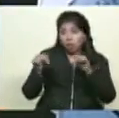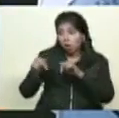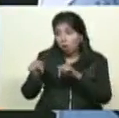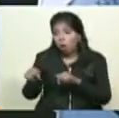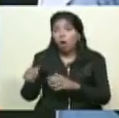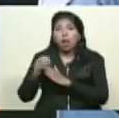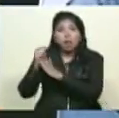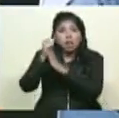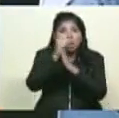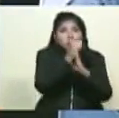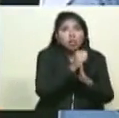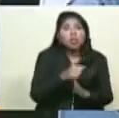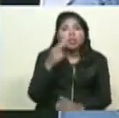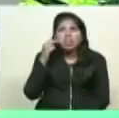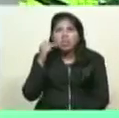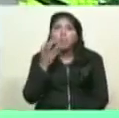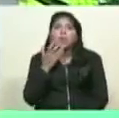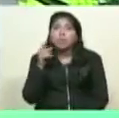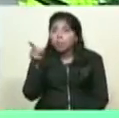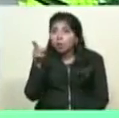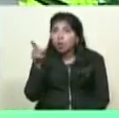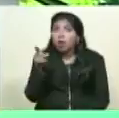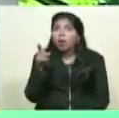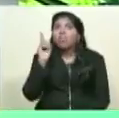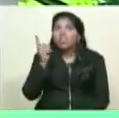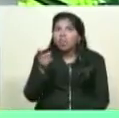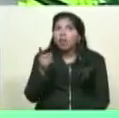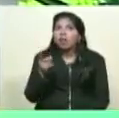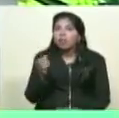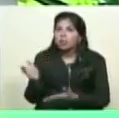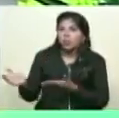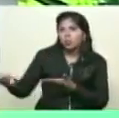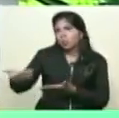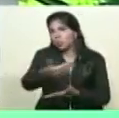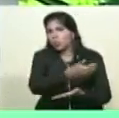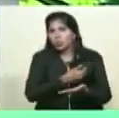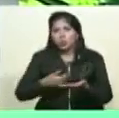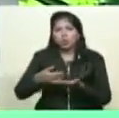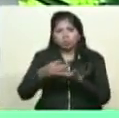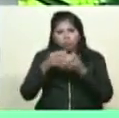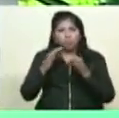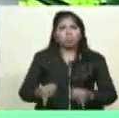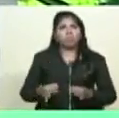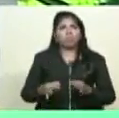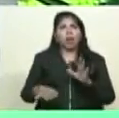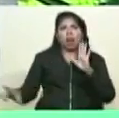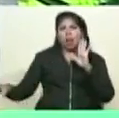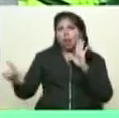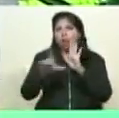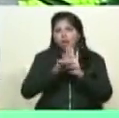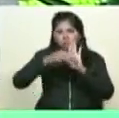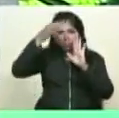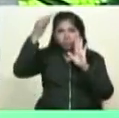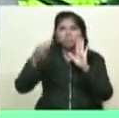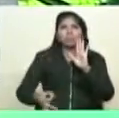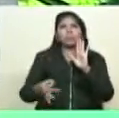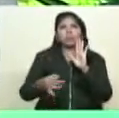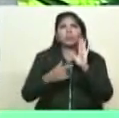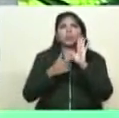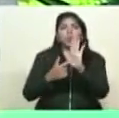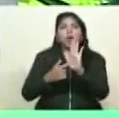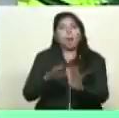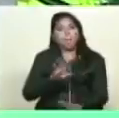y las lideresas como Raúl y convertir toda esta fuerza en una ley constitucional de los